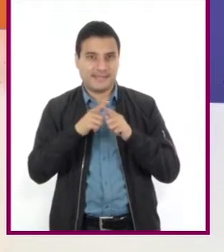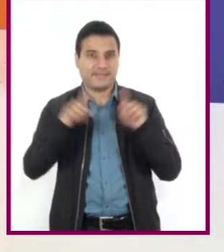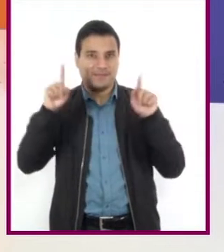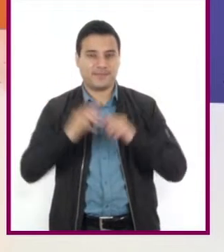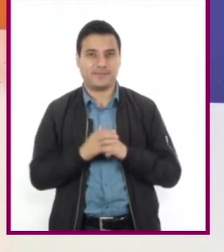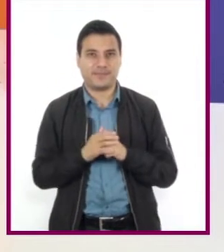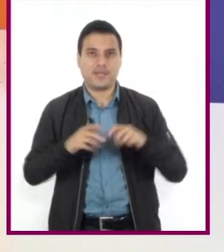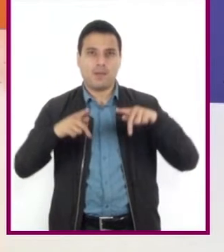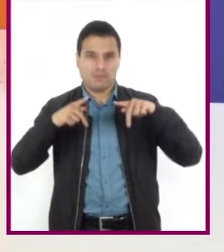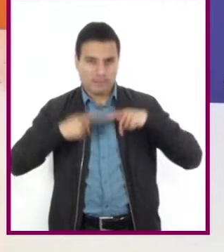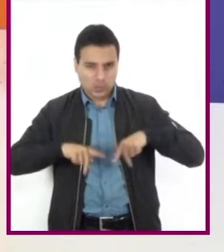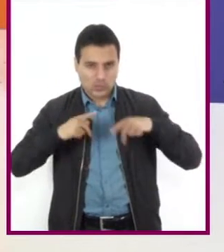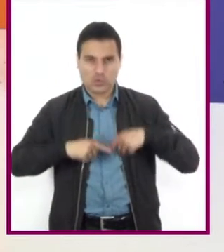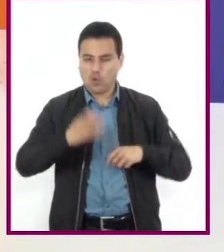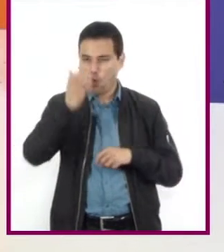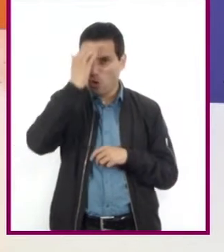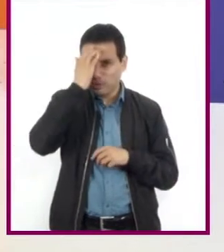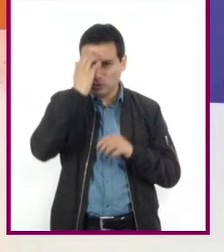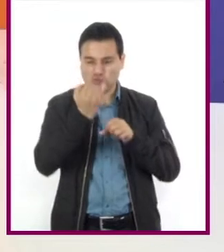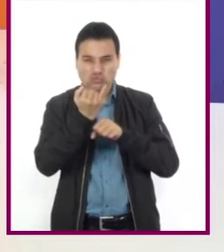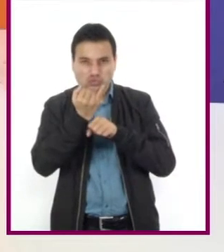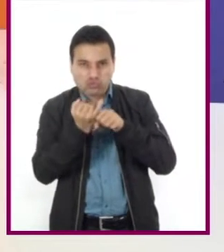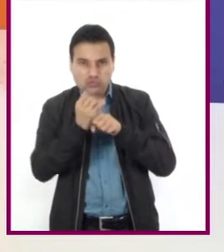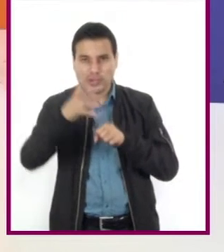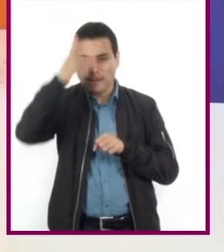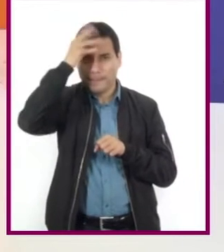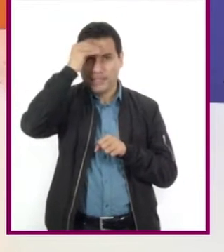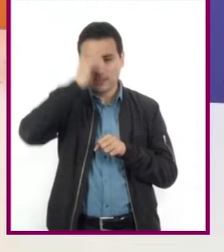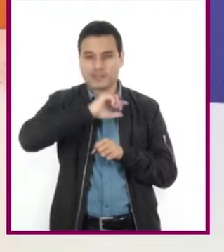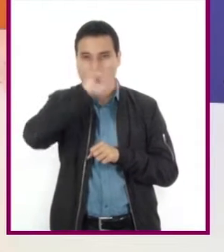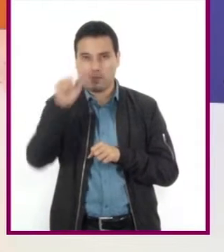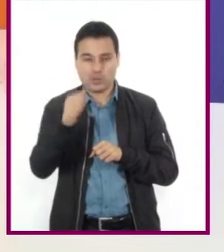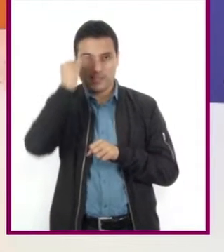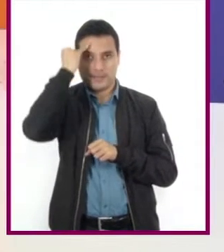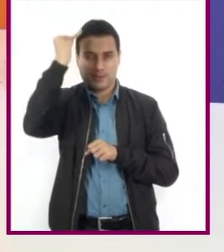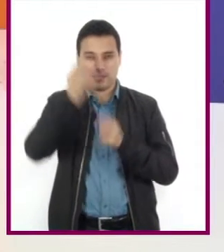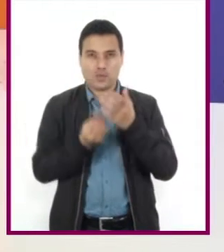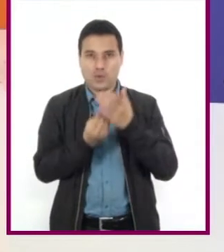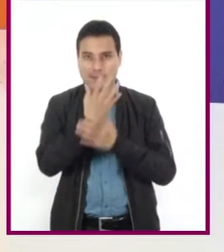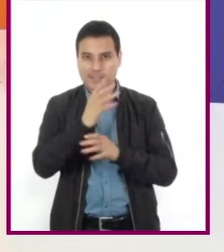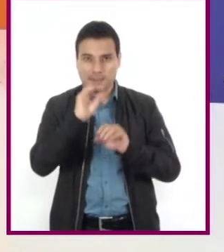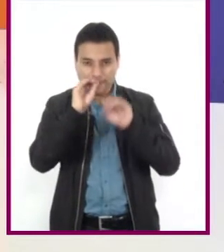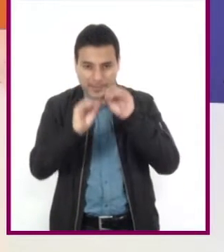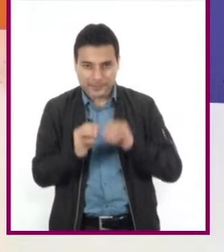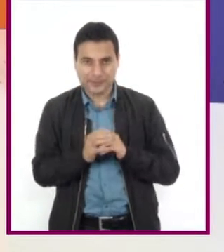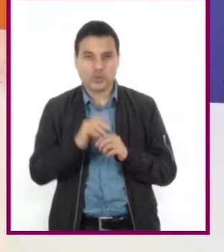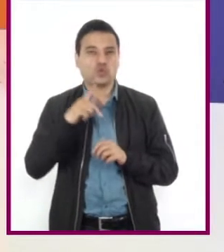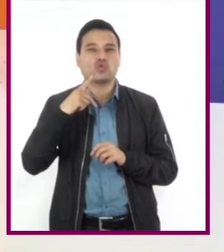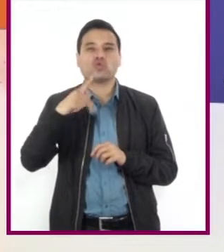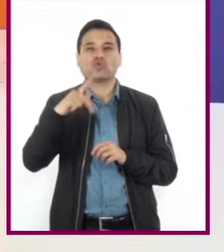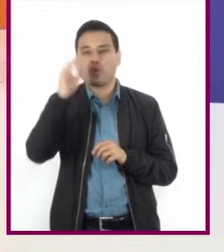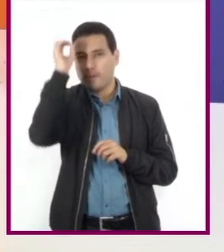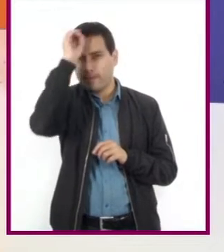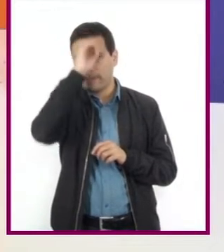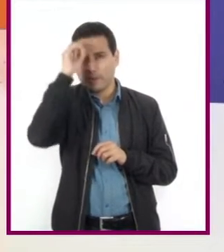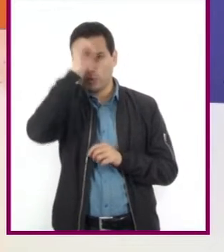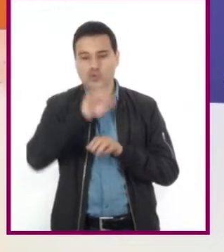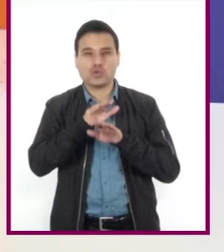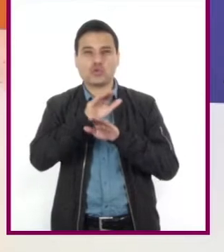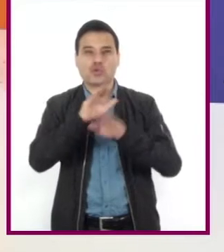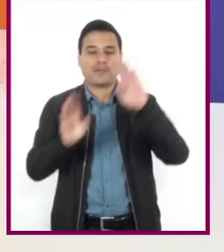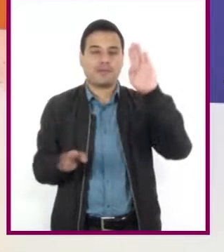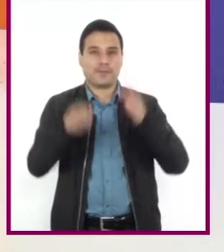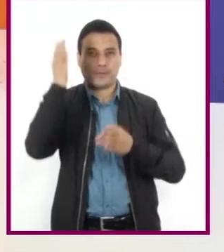de saberes acumulados y comunes, de modos también concretos de comprender el mundo e incluso de